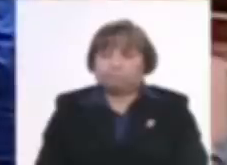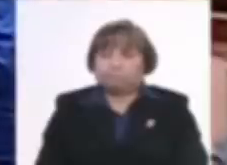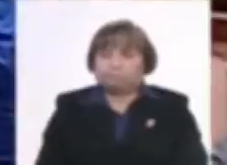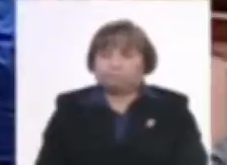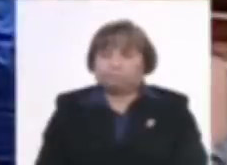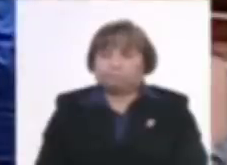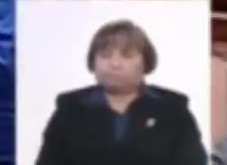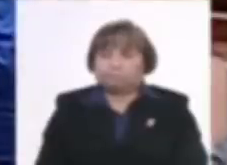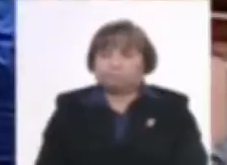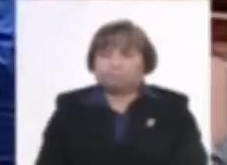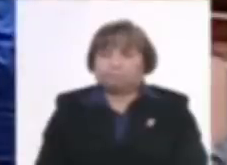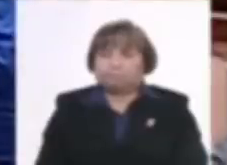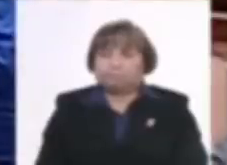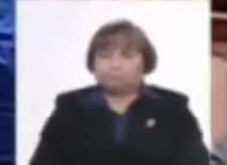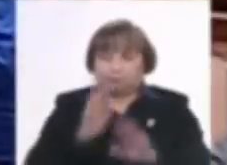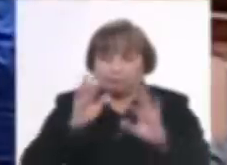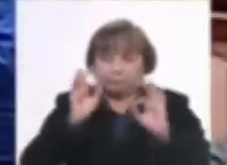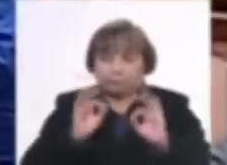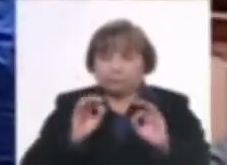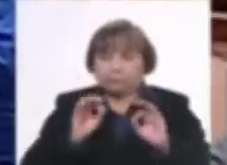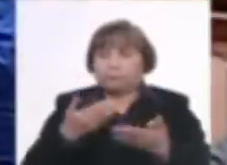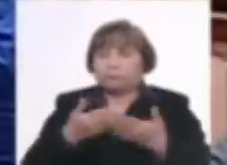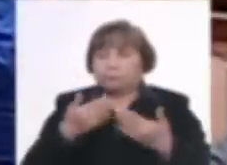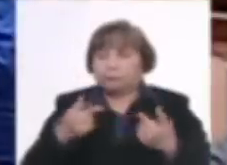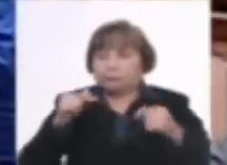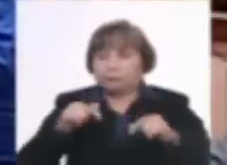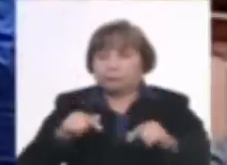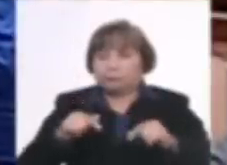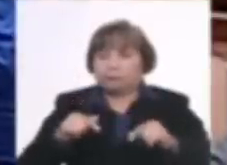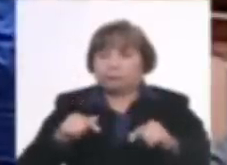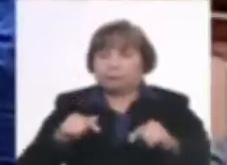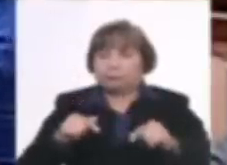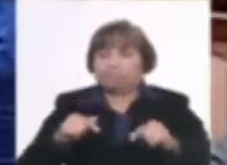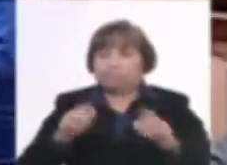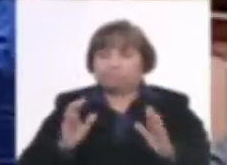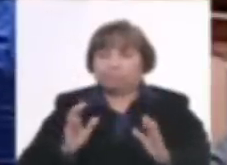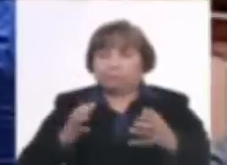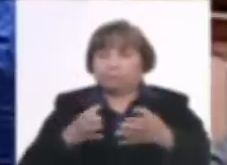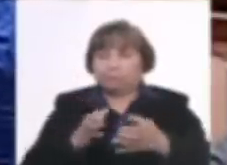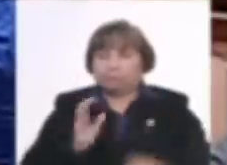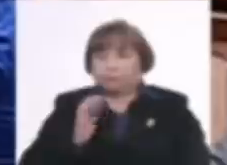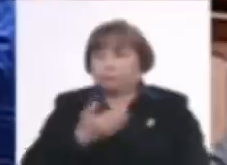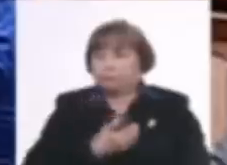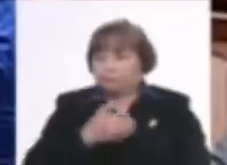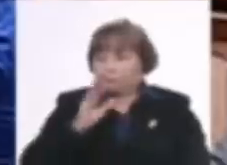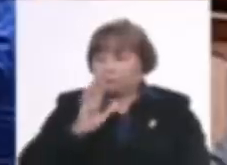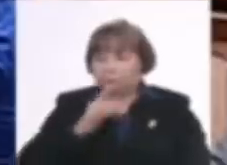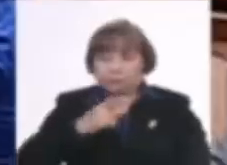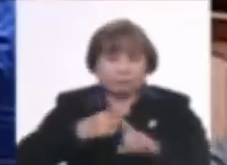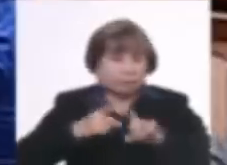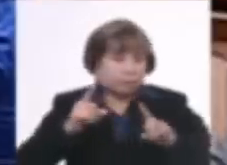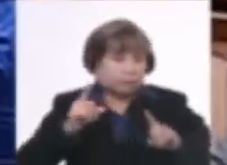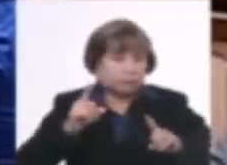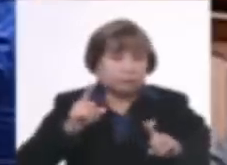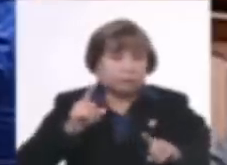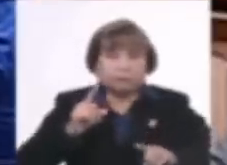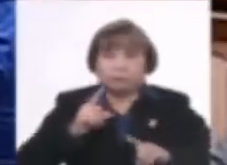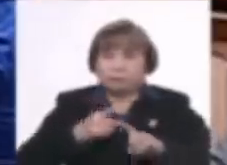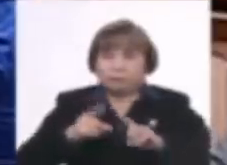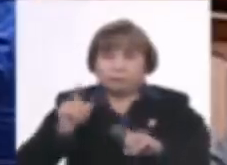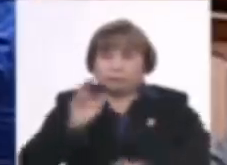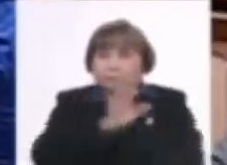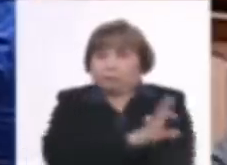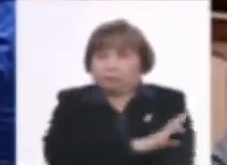aquí reitero, estamos en sede del Congreso de la República, distinto a la sede